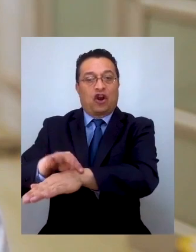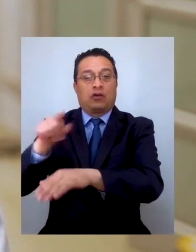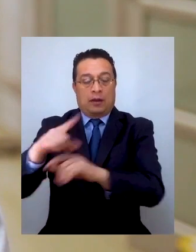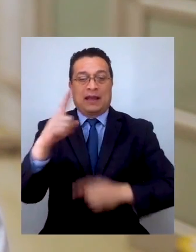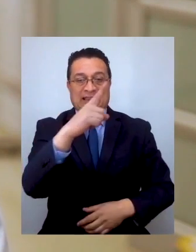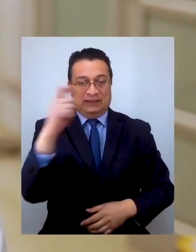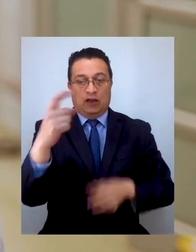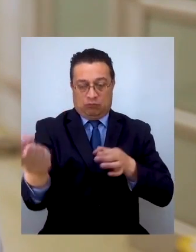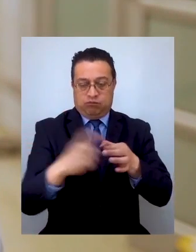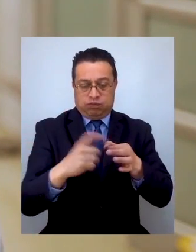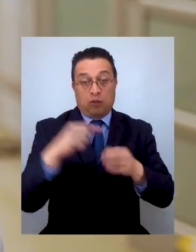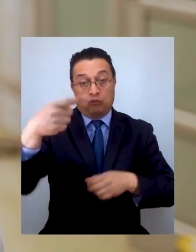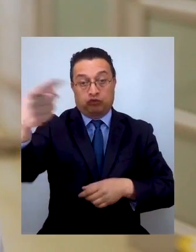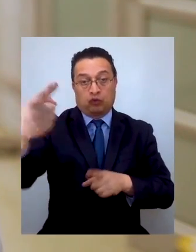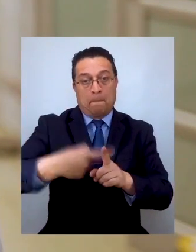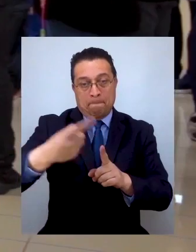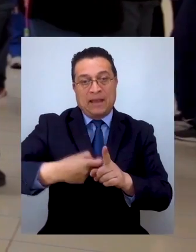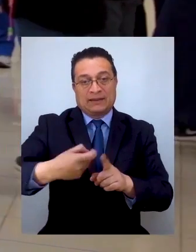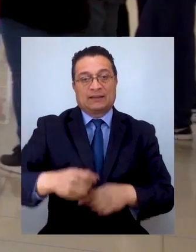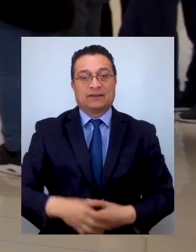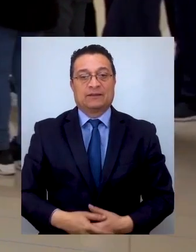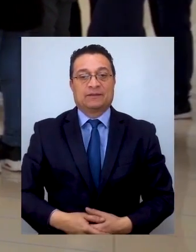llegar a 100 cupos en los próximos meses.